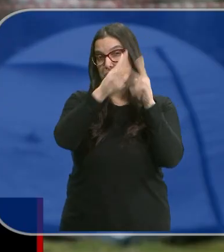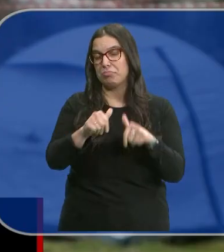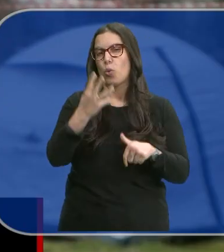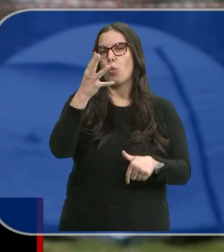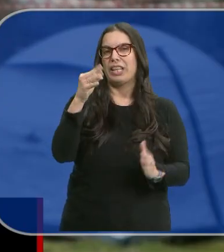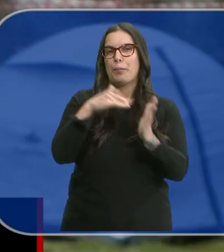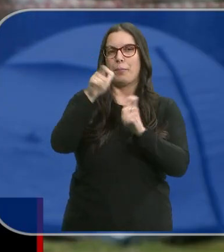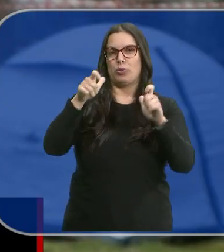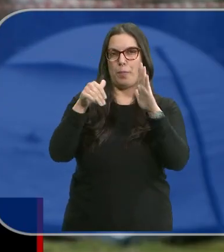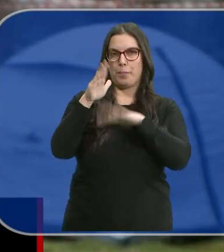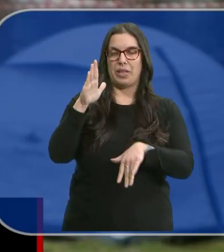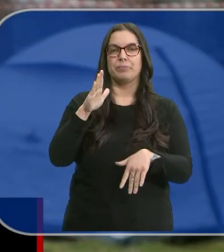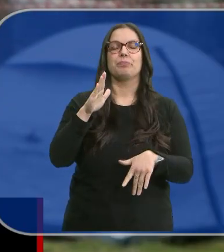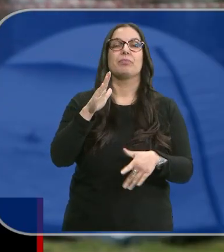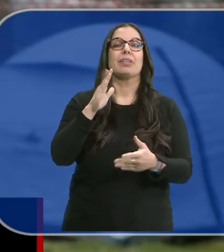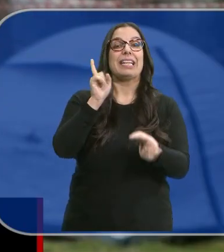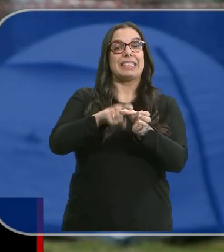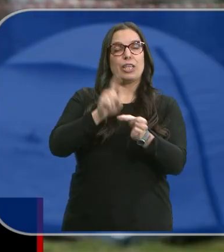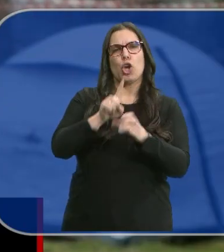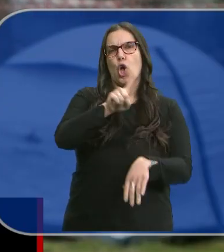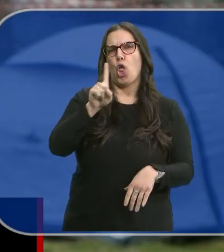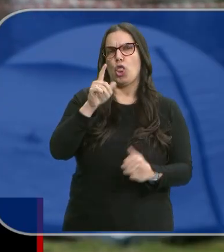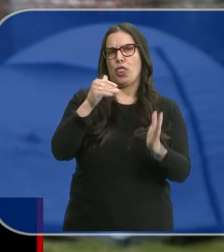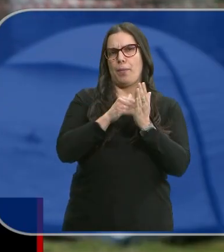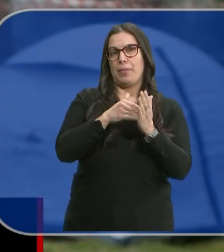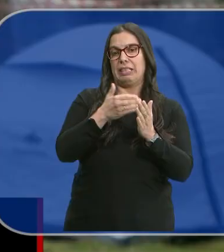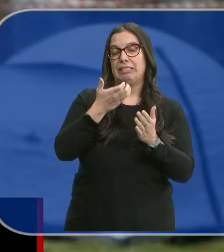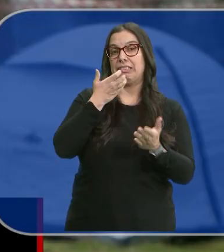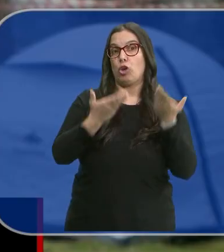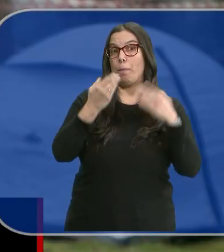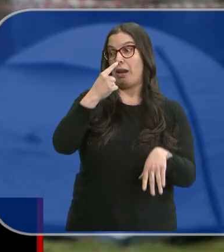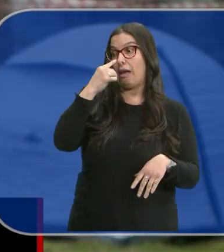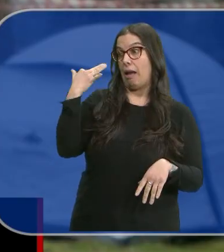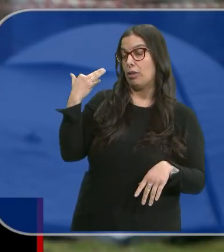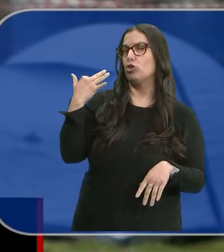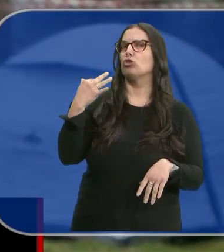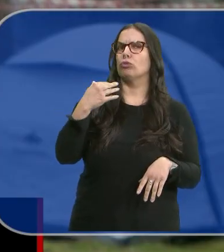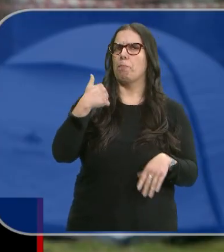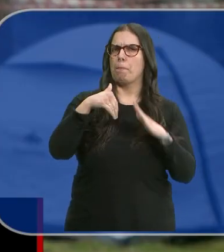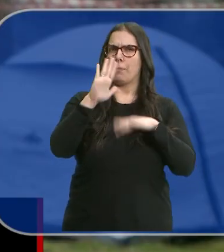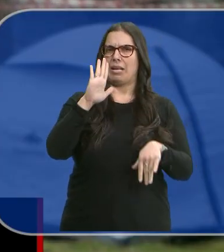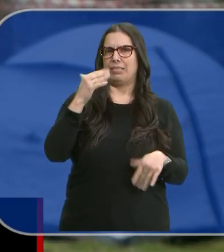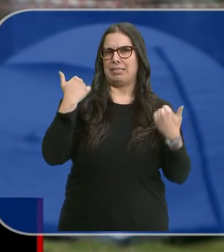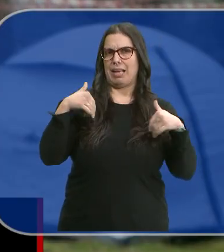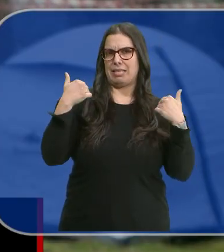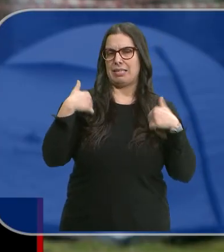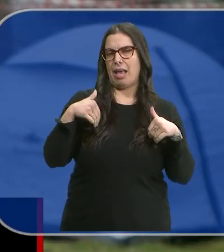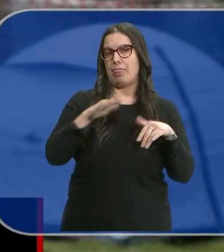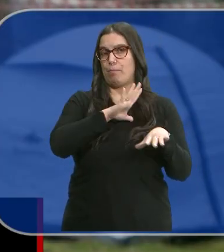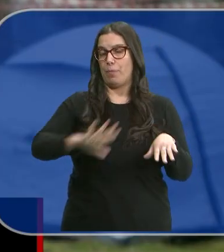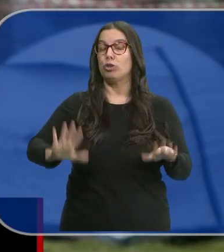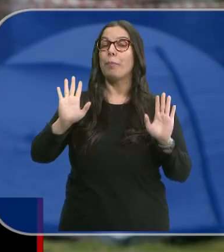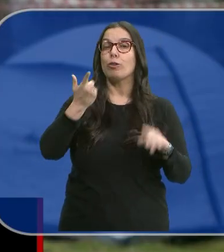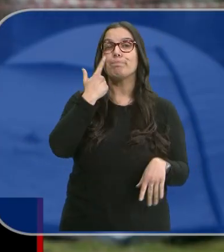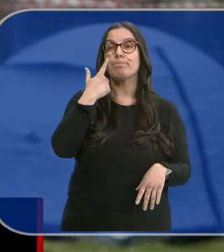40.000 asistentes. De momento las inscripciones van por 11.000, ligeramente superiores a las de otros años a estas alturas de concentración. Eso sí, habrá que estar muy pendientes del